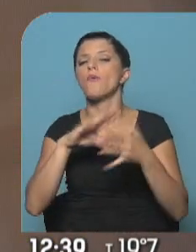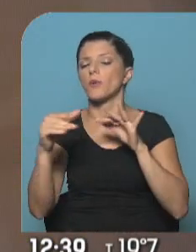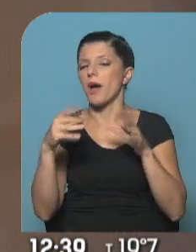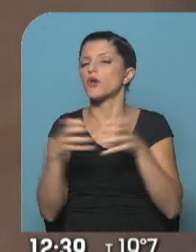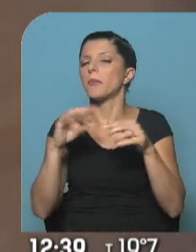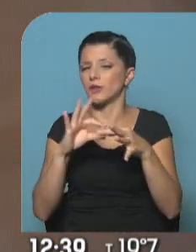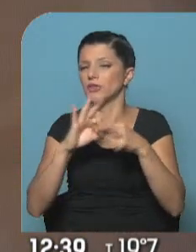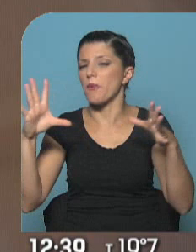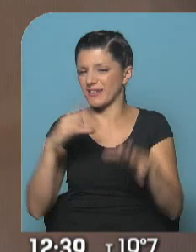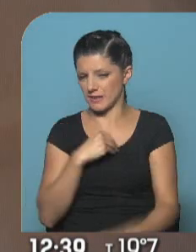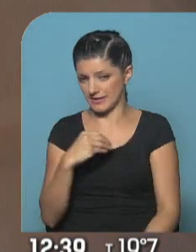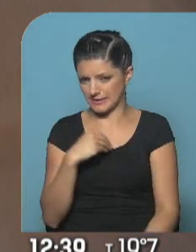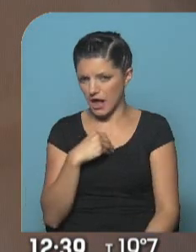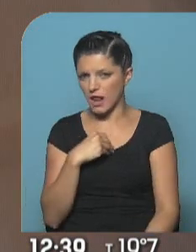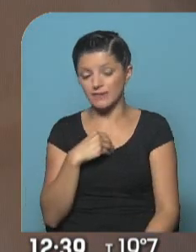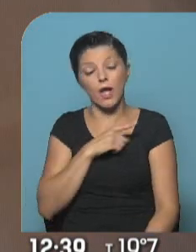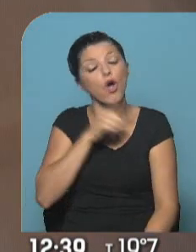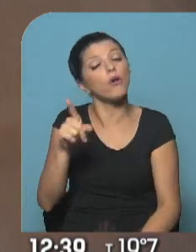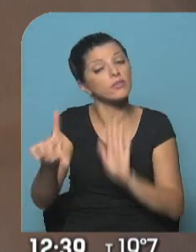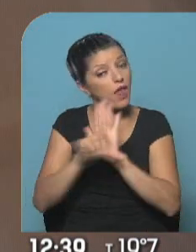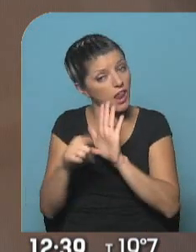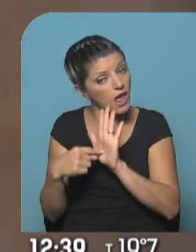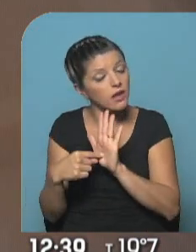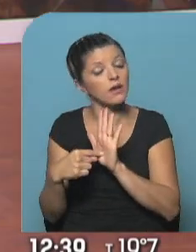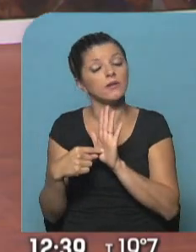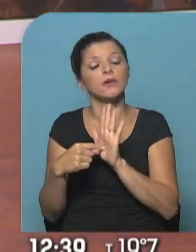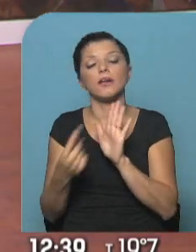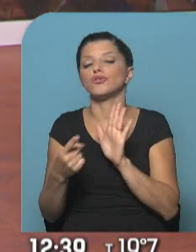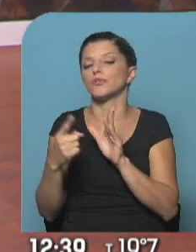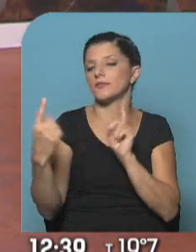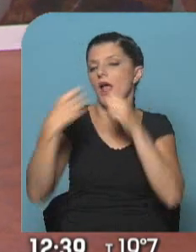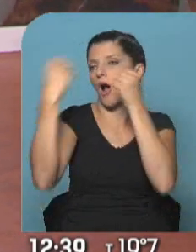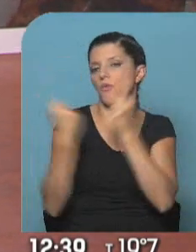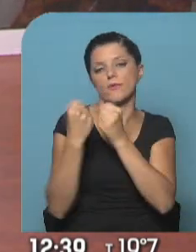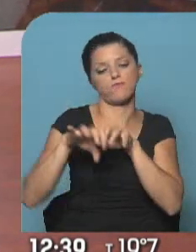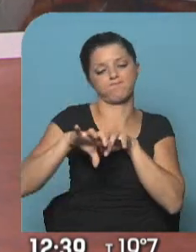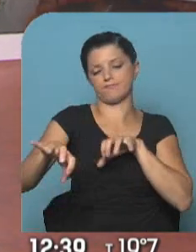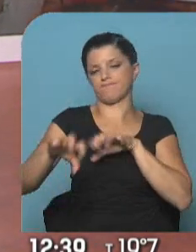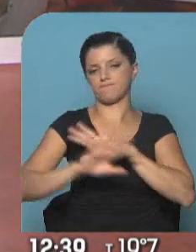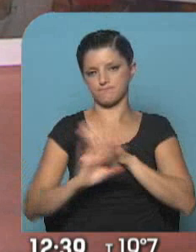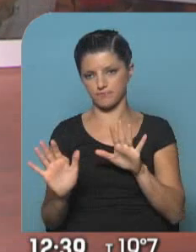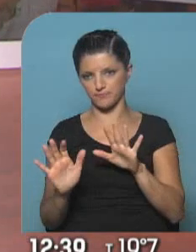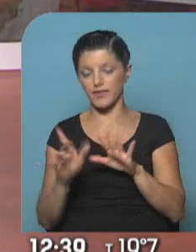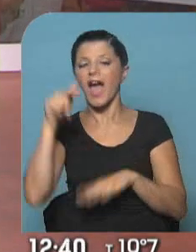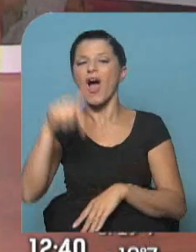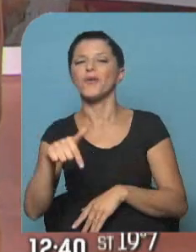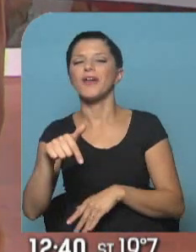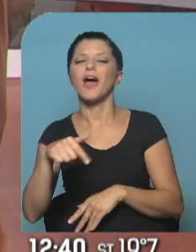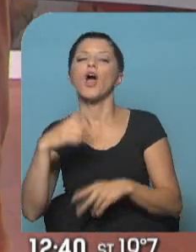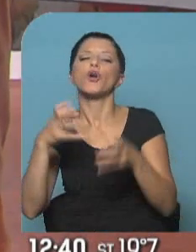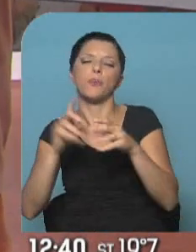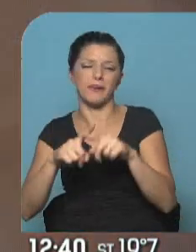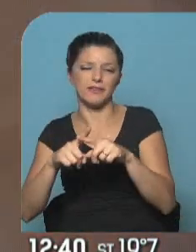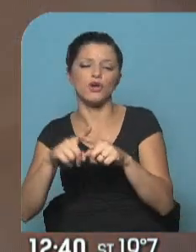ese caso por eso se rompe lo que era la concertación, que luego fue nueva mayoría y ahora tiene el mismo nombre de nueva mayoría.